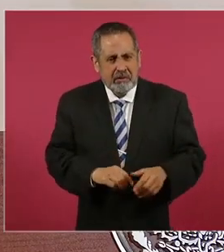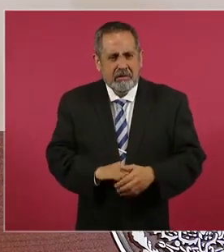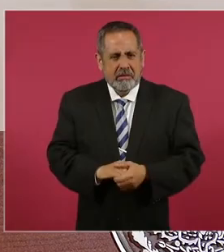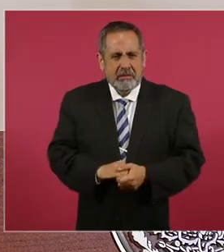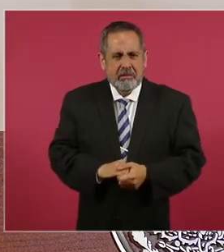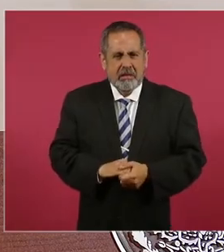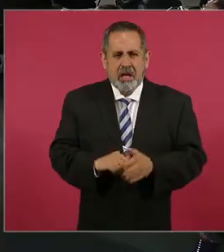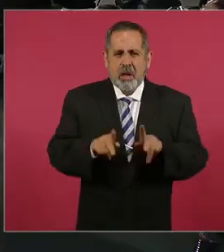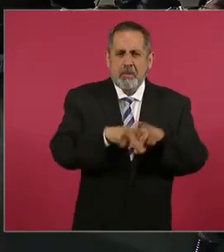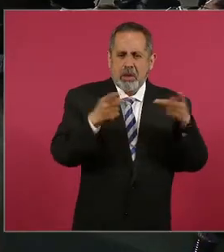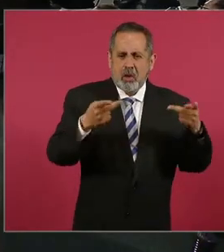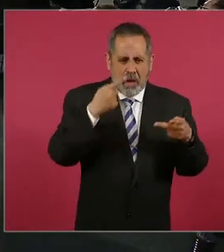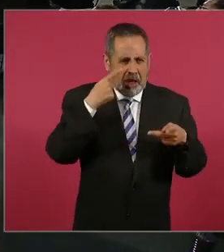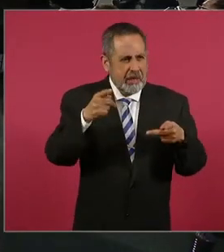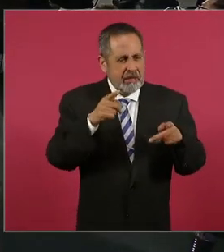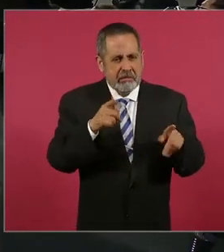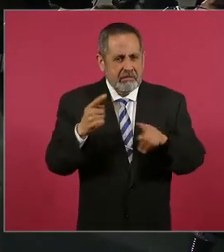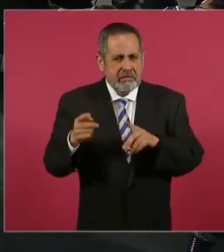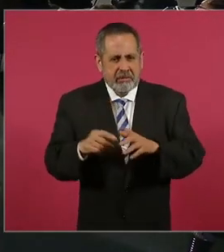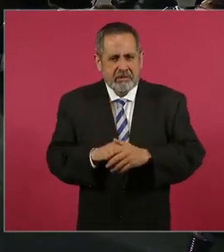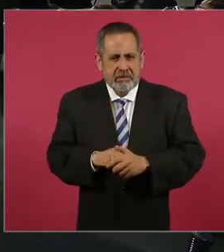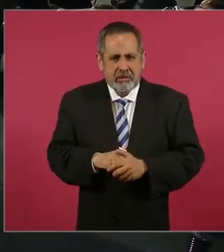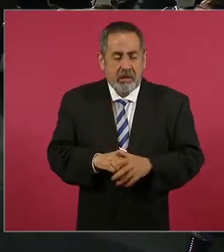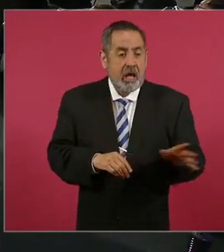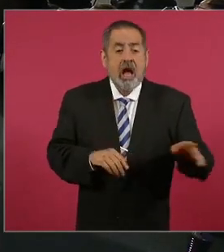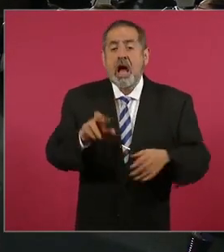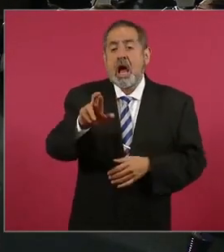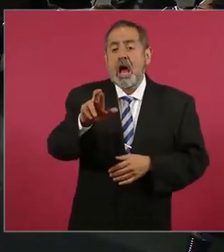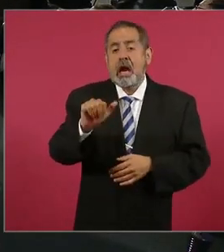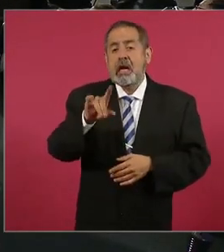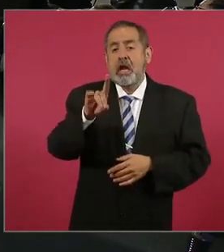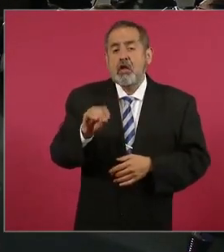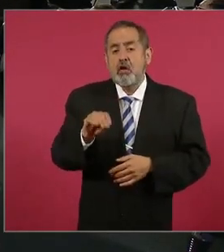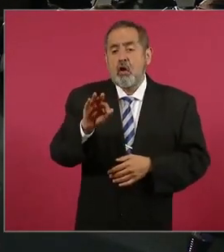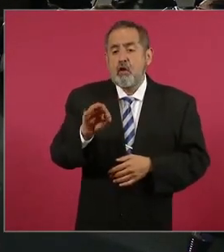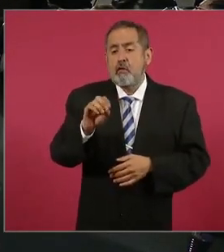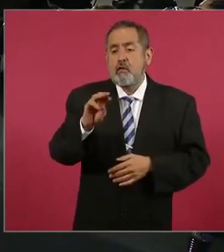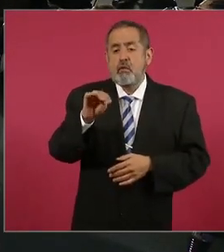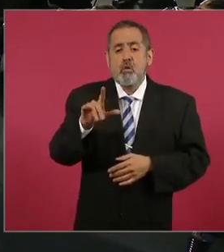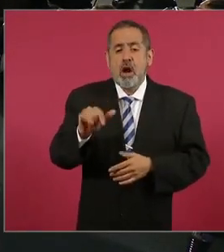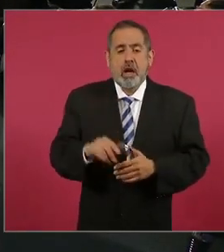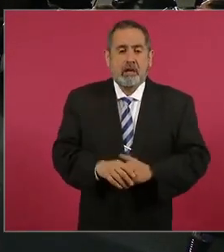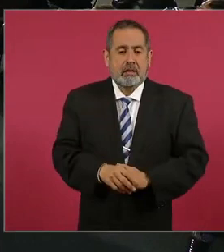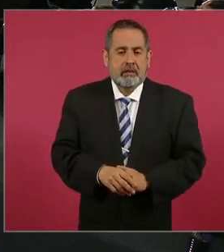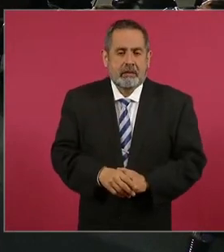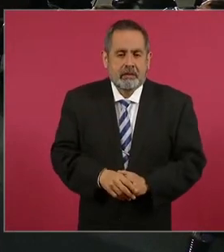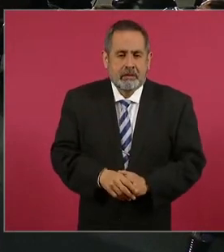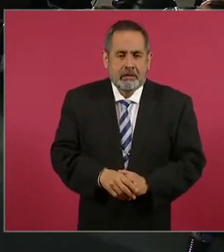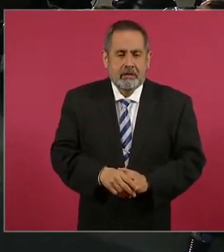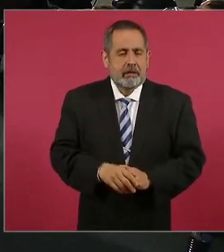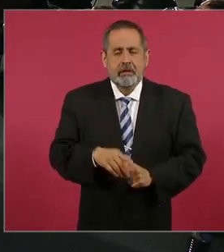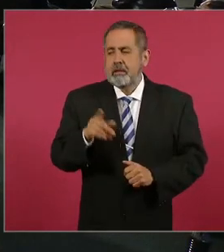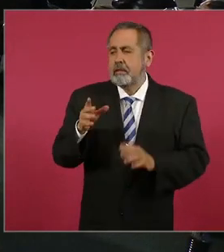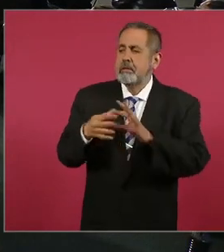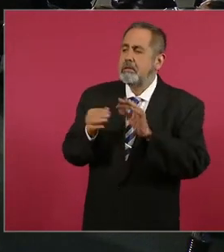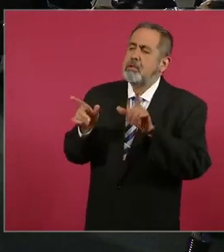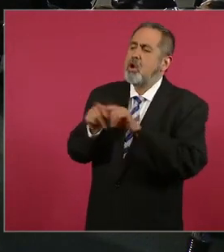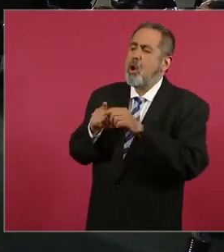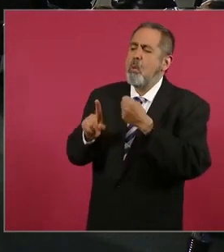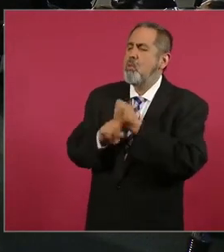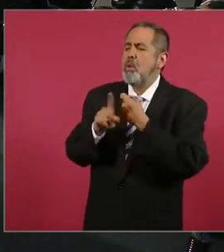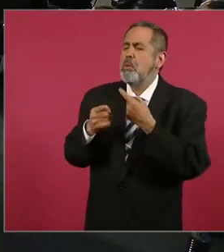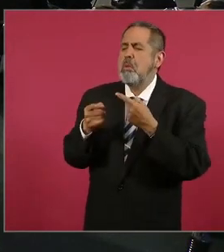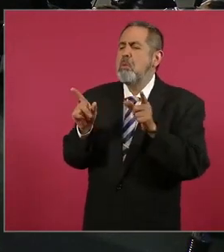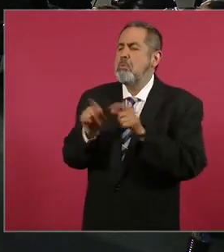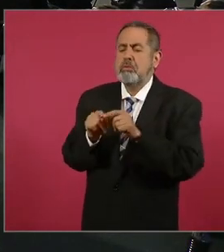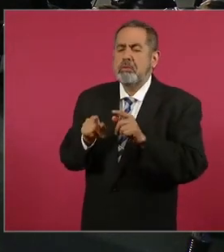¿Y en los periódicos, a ver? Ah, Radio Fórmula. Conflicto del. No hablan de ese acuerdo, hablan del conflicto entre el